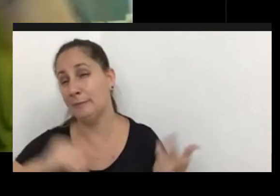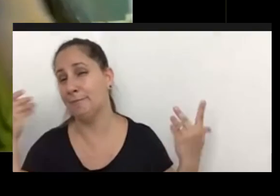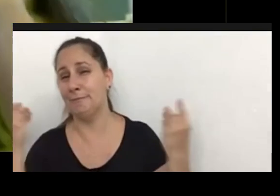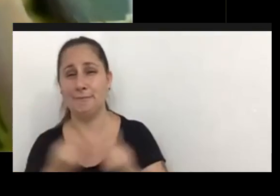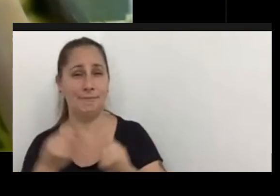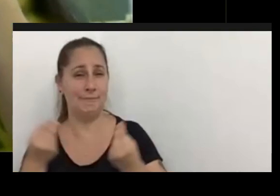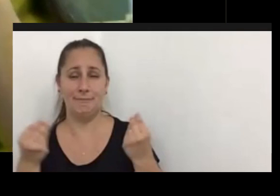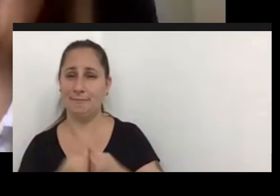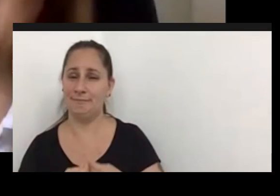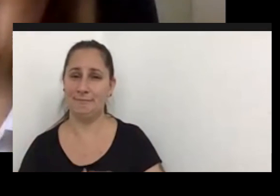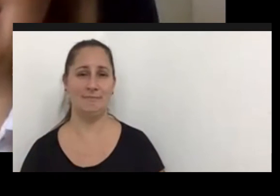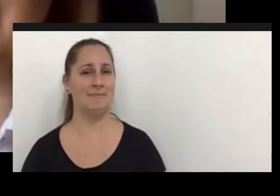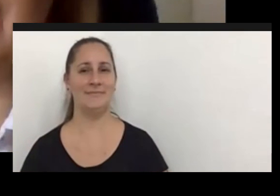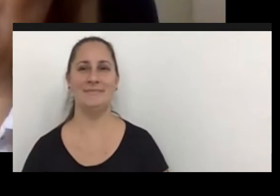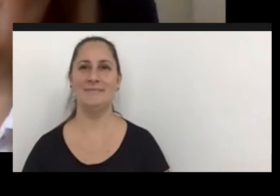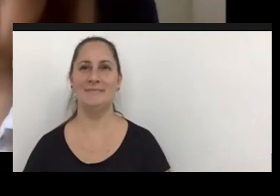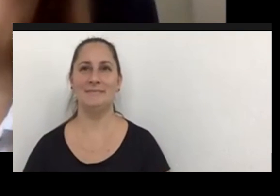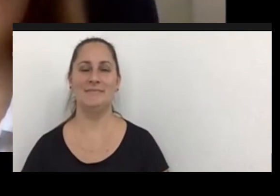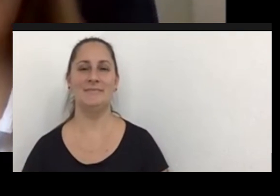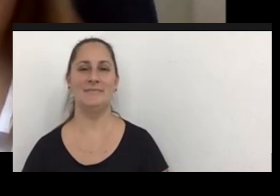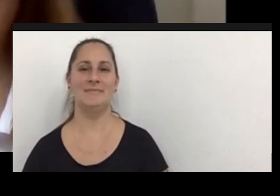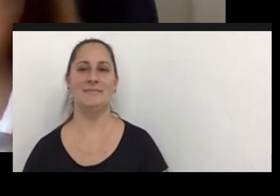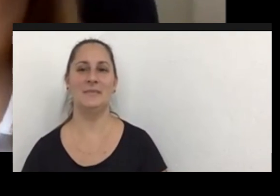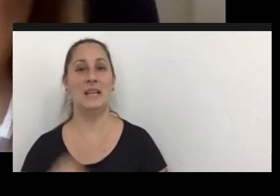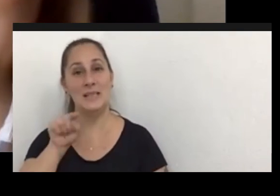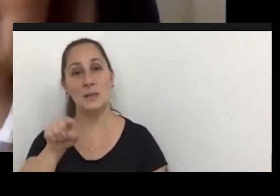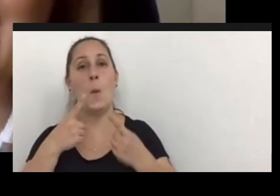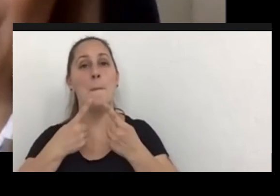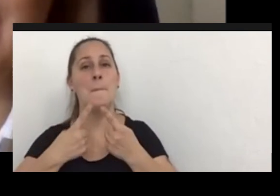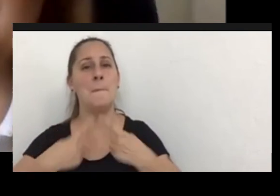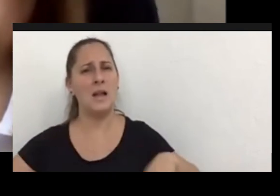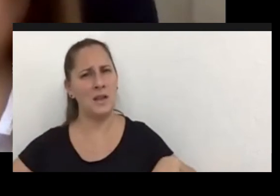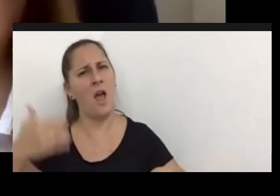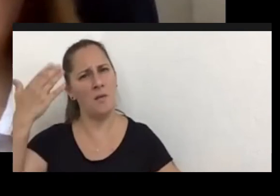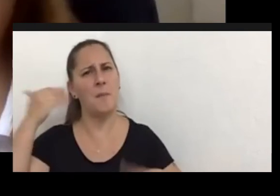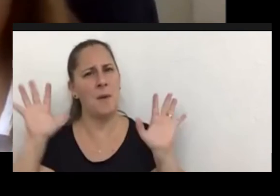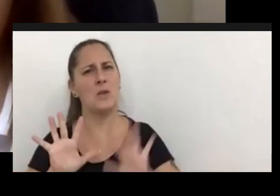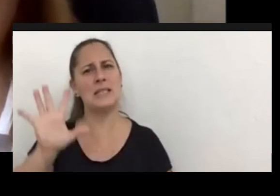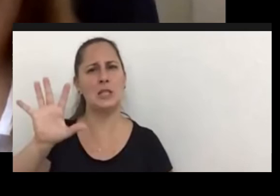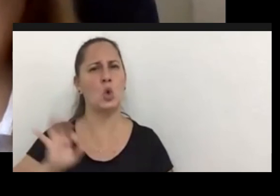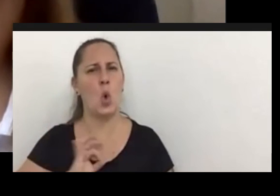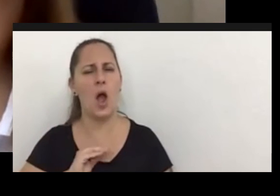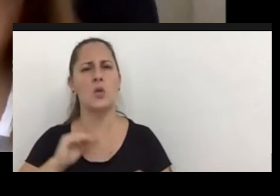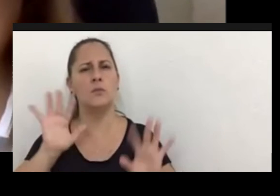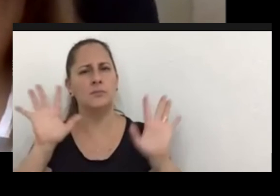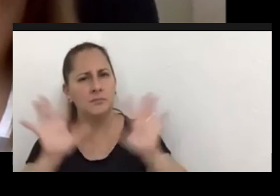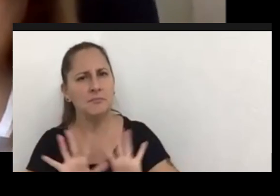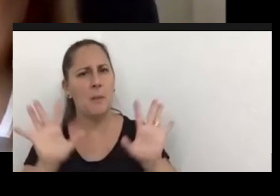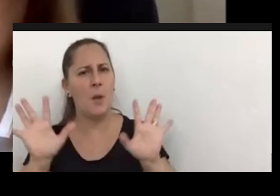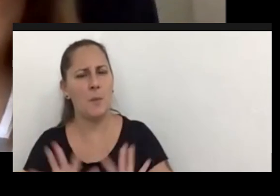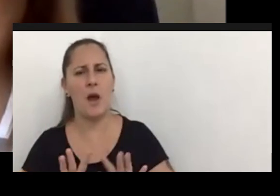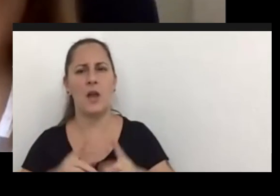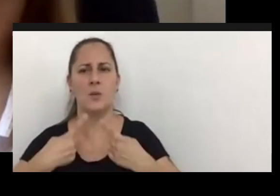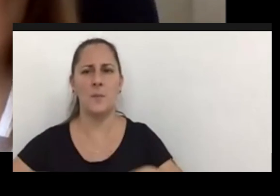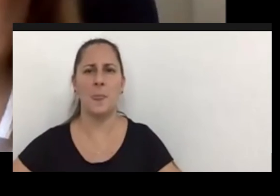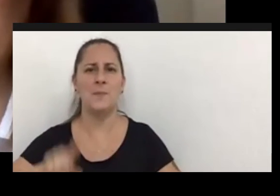Impresionante. Es un material que vengo desarrollando hace aproximadamente 5 años y empecé con algunos extraños y cada